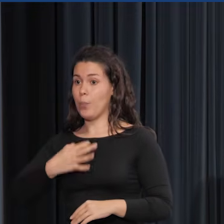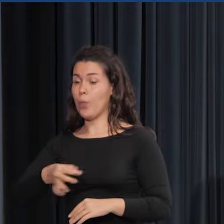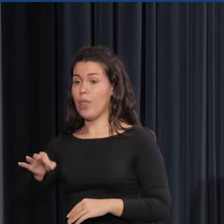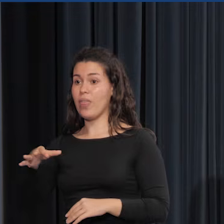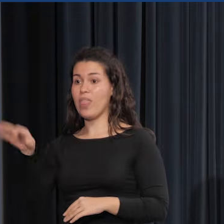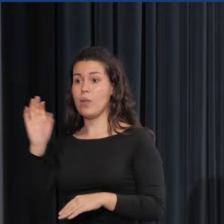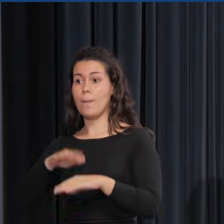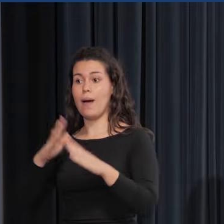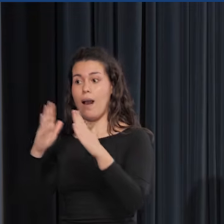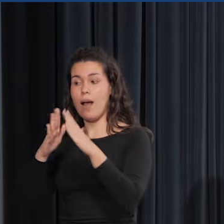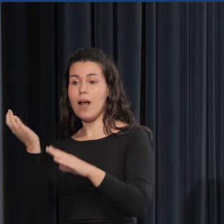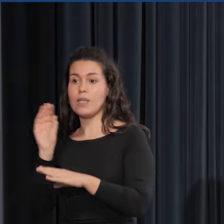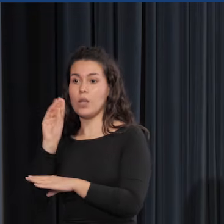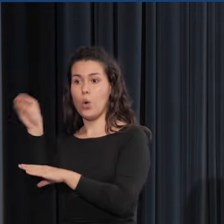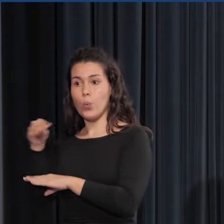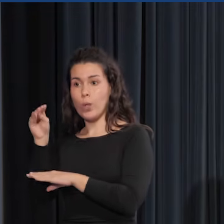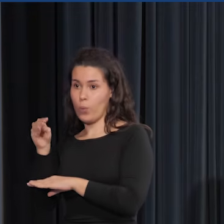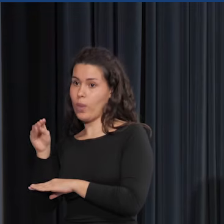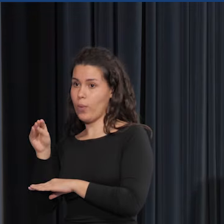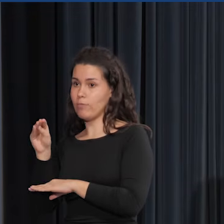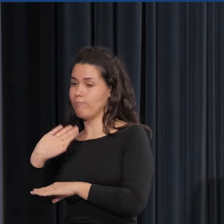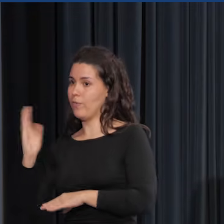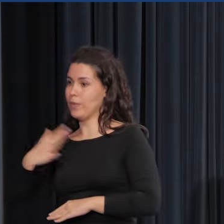hora de permanecer en el sector.